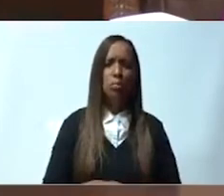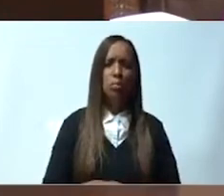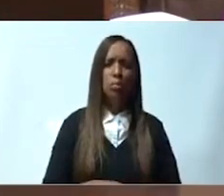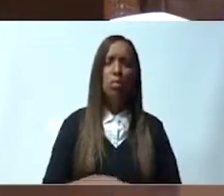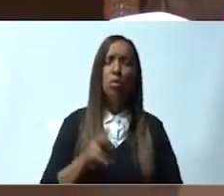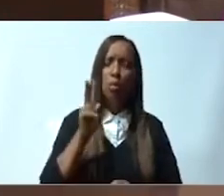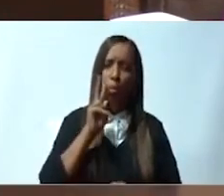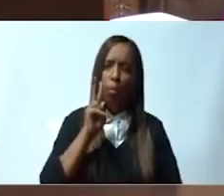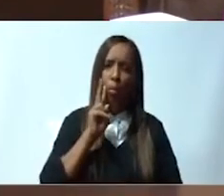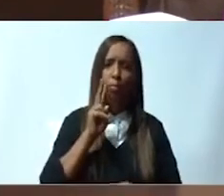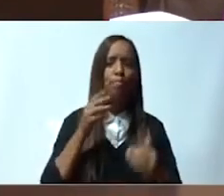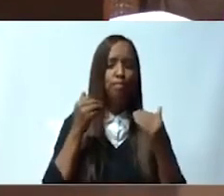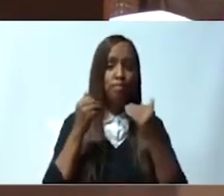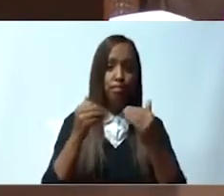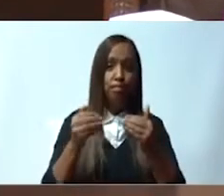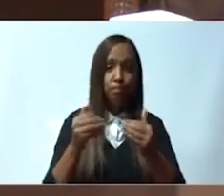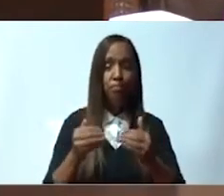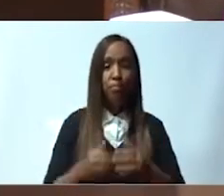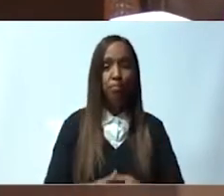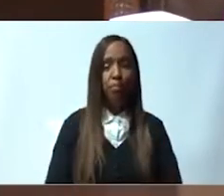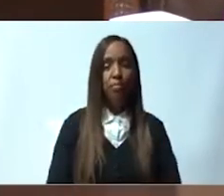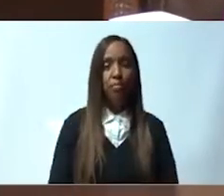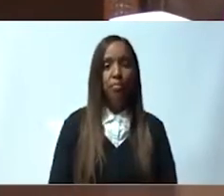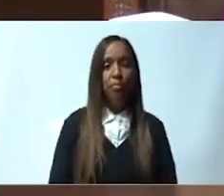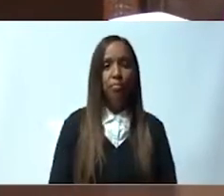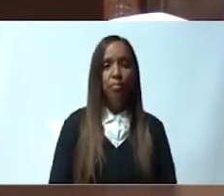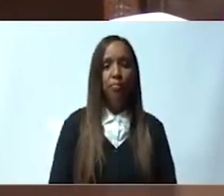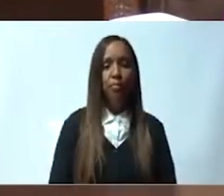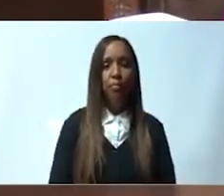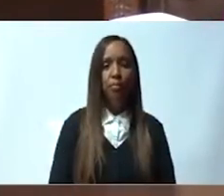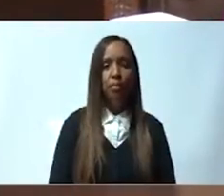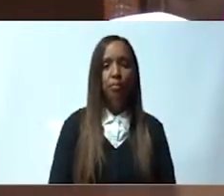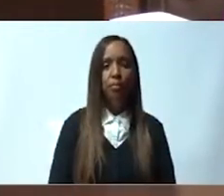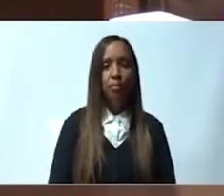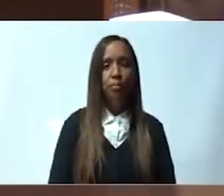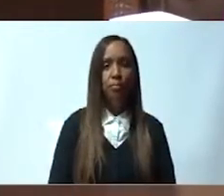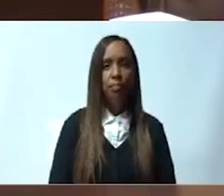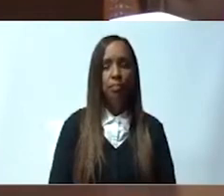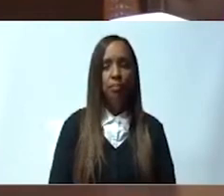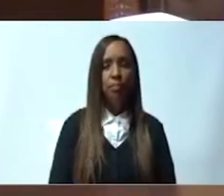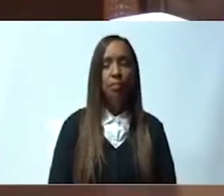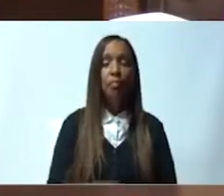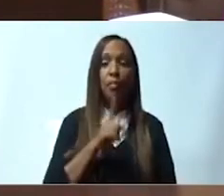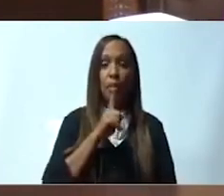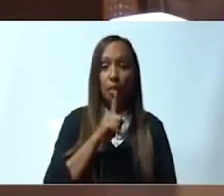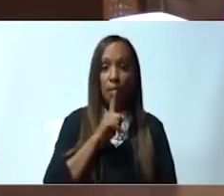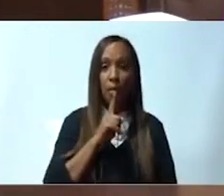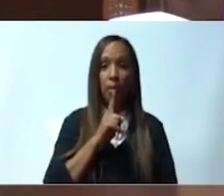Entonces vamos a dar un chancecito. El país se lo agradece.